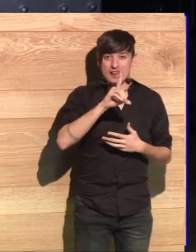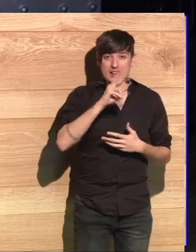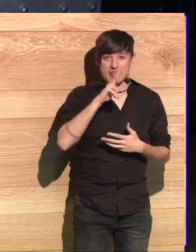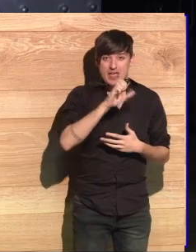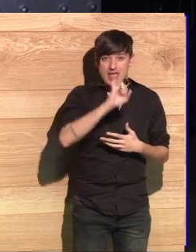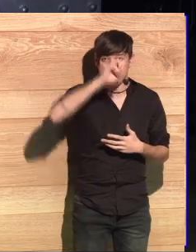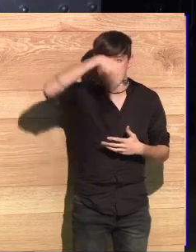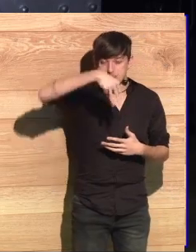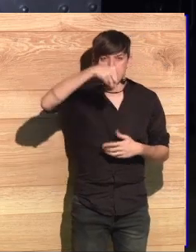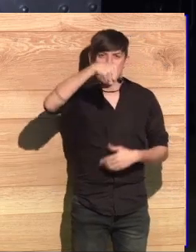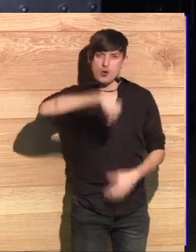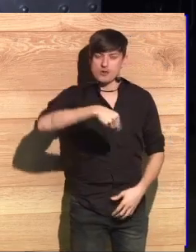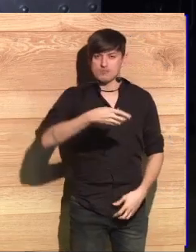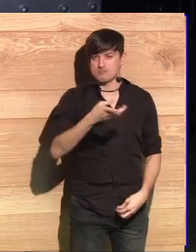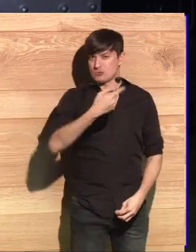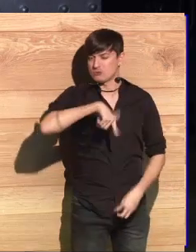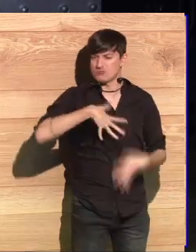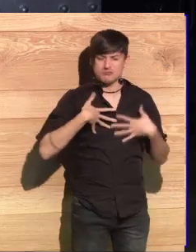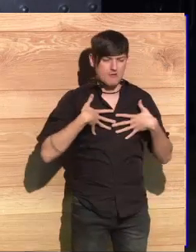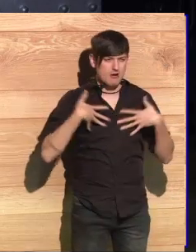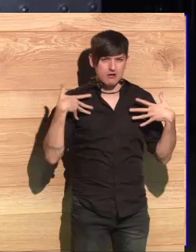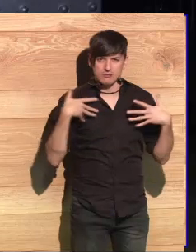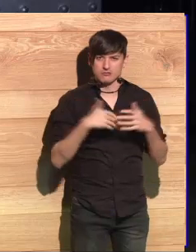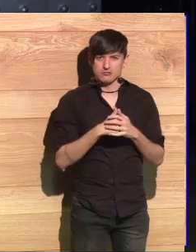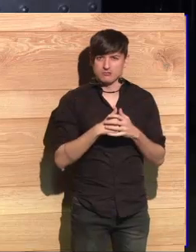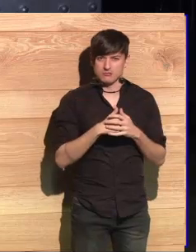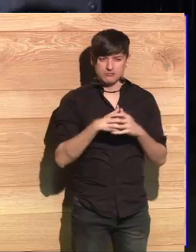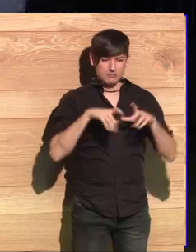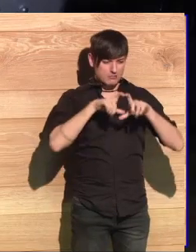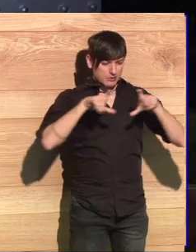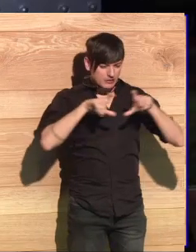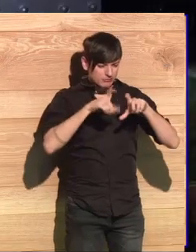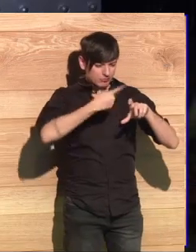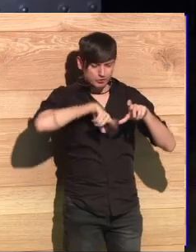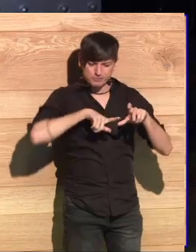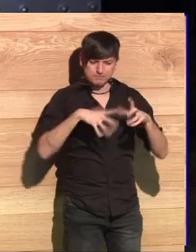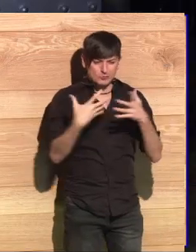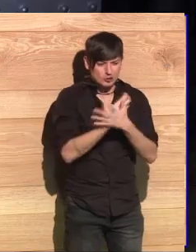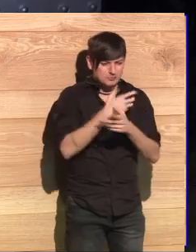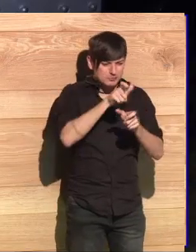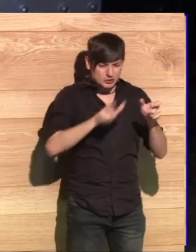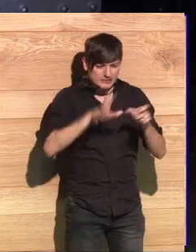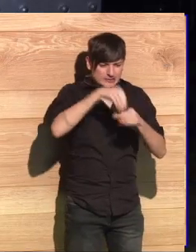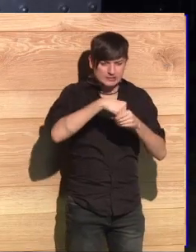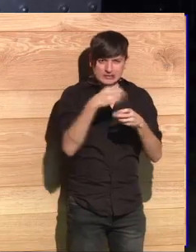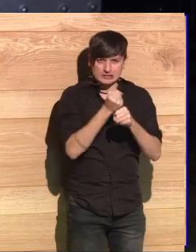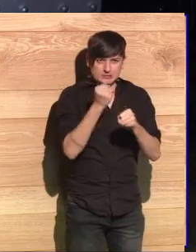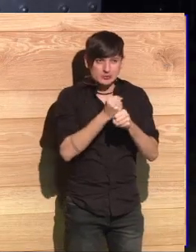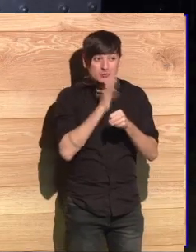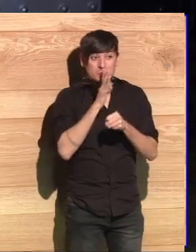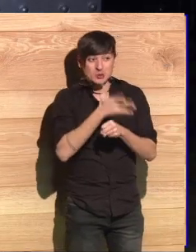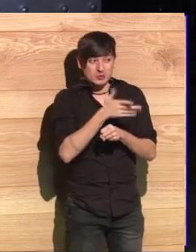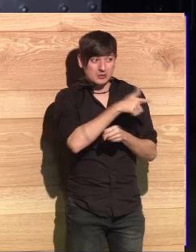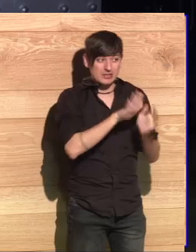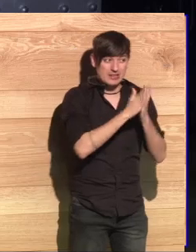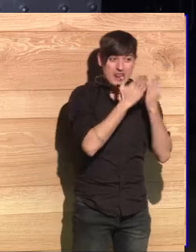Hoy realmente estamos muy emocionados todos en el sello porque el libro de Peter Kaldheim, que